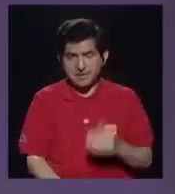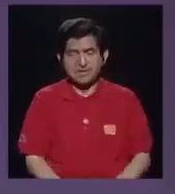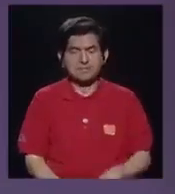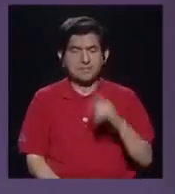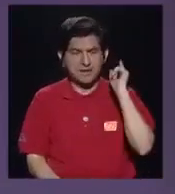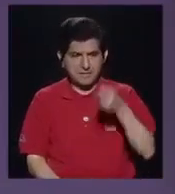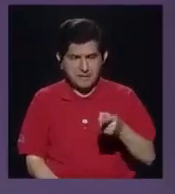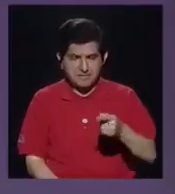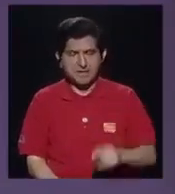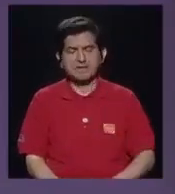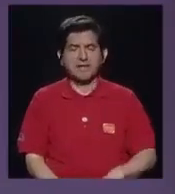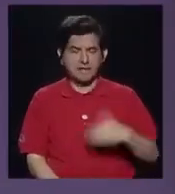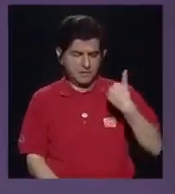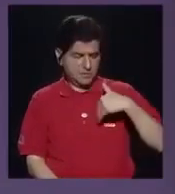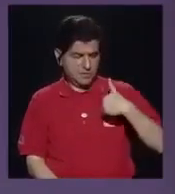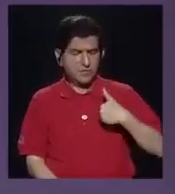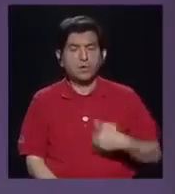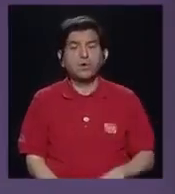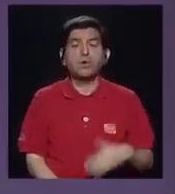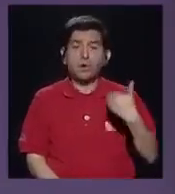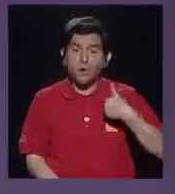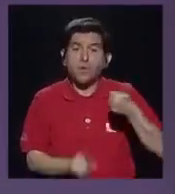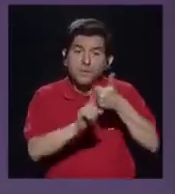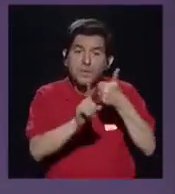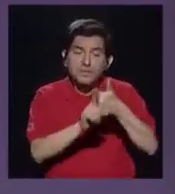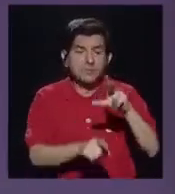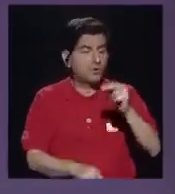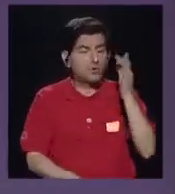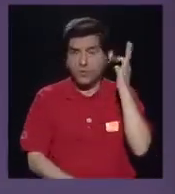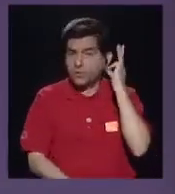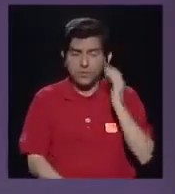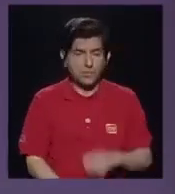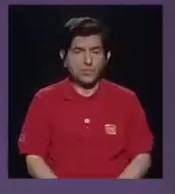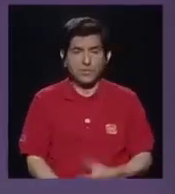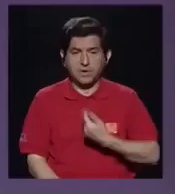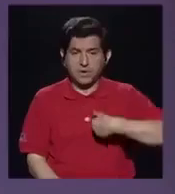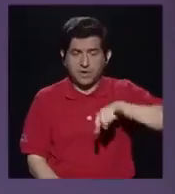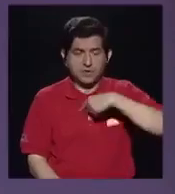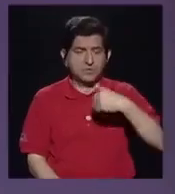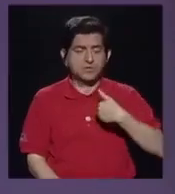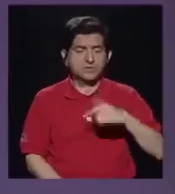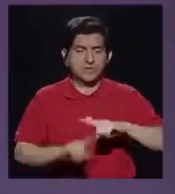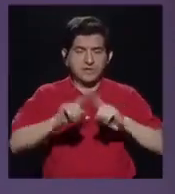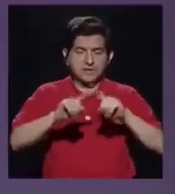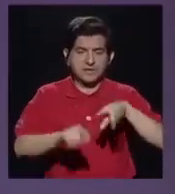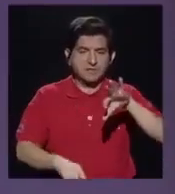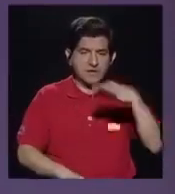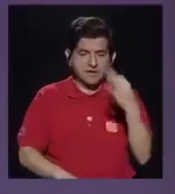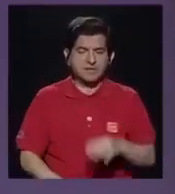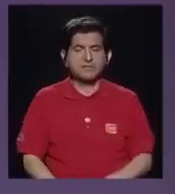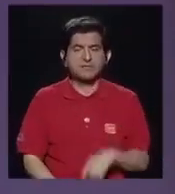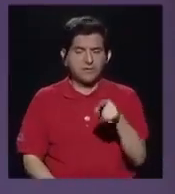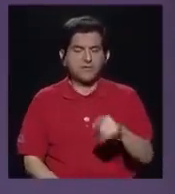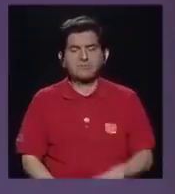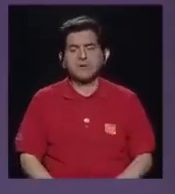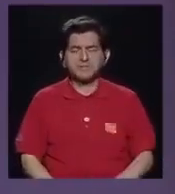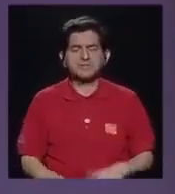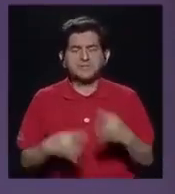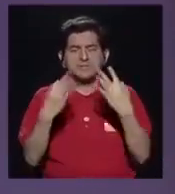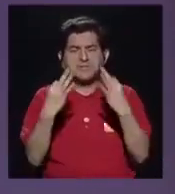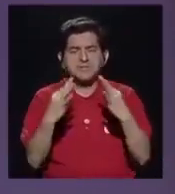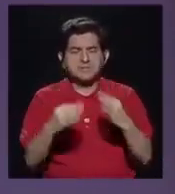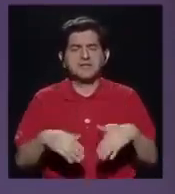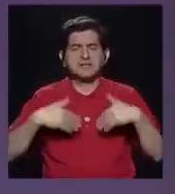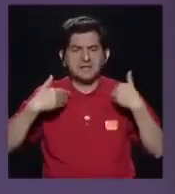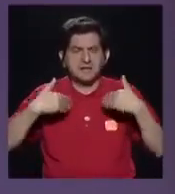de masculinidad son los hombres no las mujeres porque nosotros tenemos otras formas de contentamiento aún en las